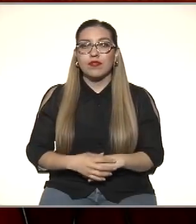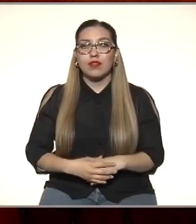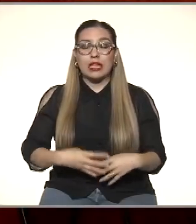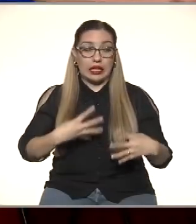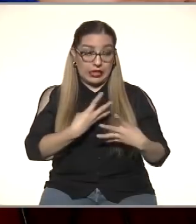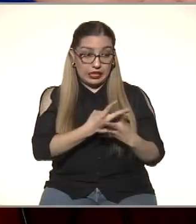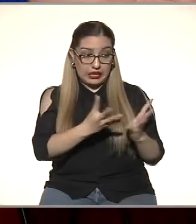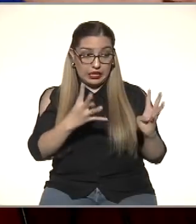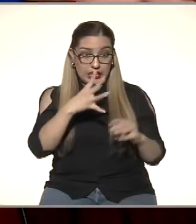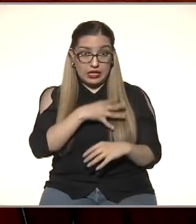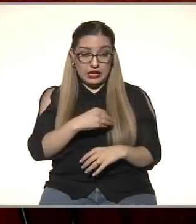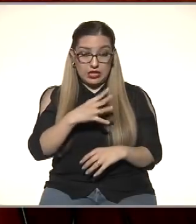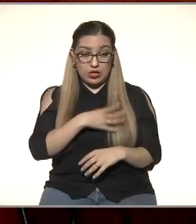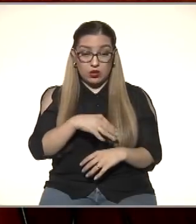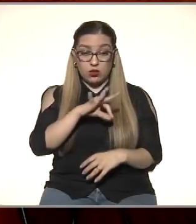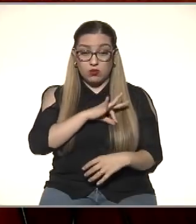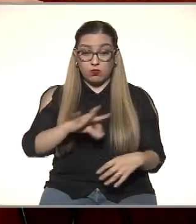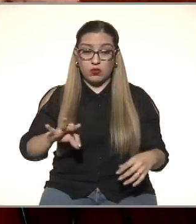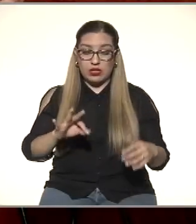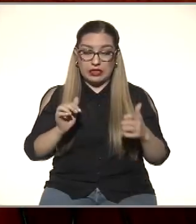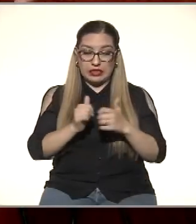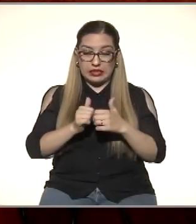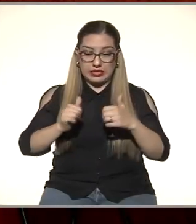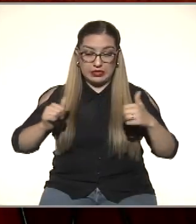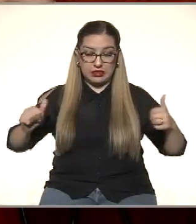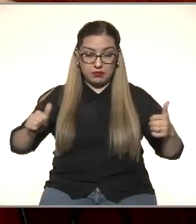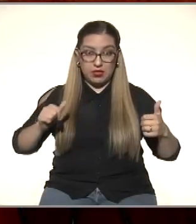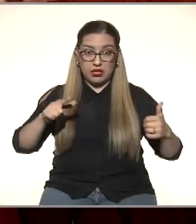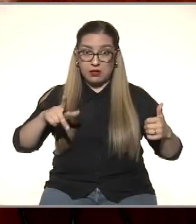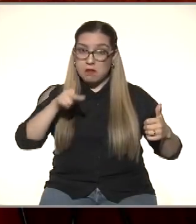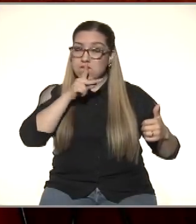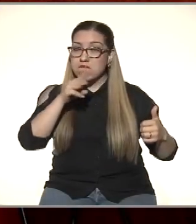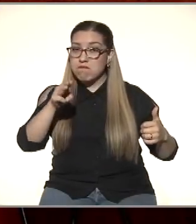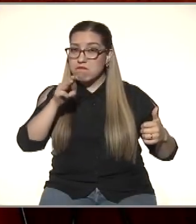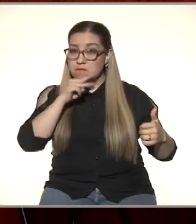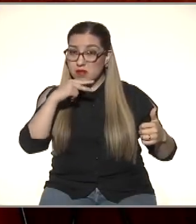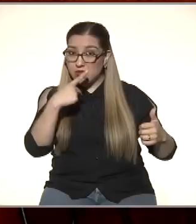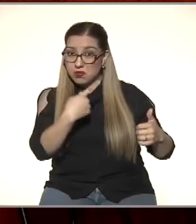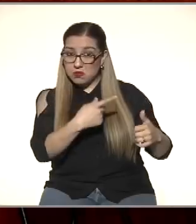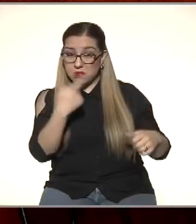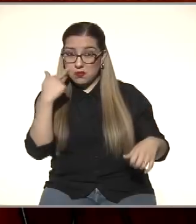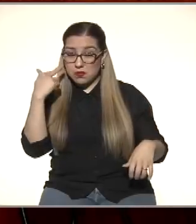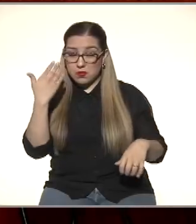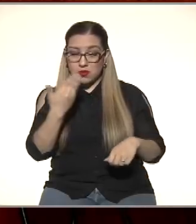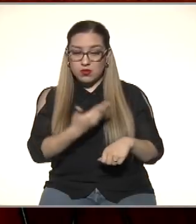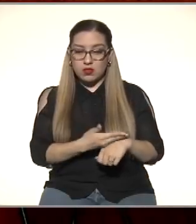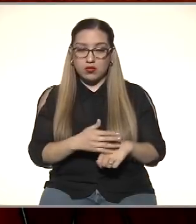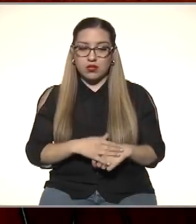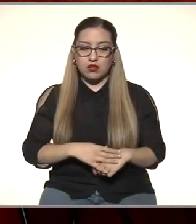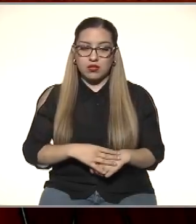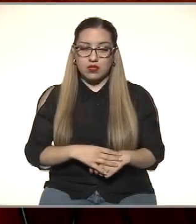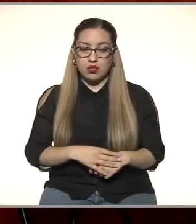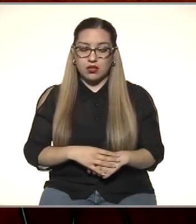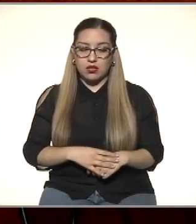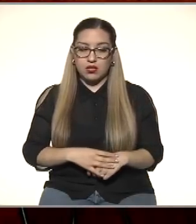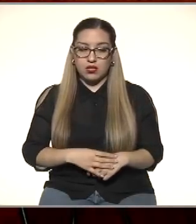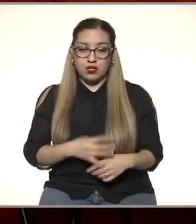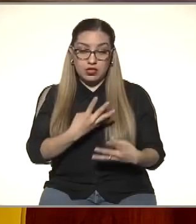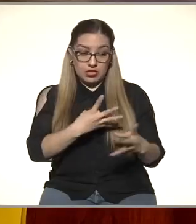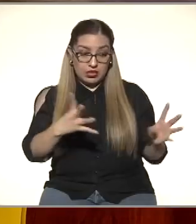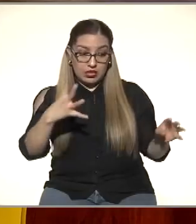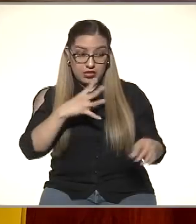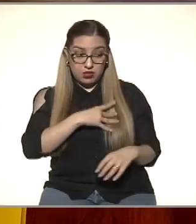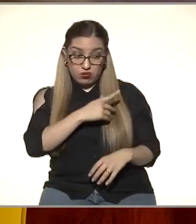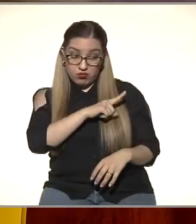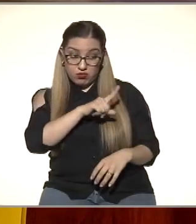ser los que separen a los papás, yo decía, hay aguas, porque a veces es decir, los hijos fueron los que me presionaron para